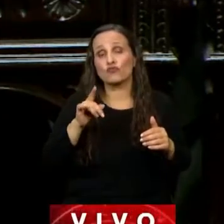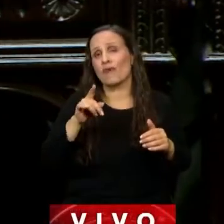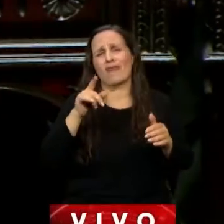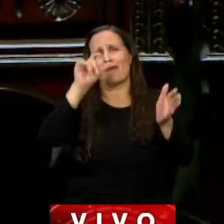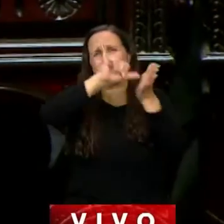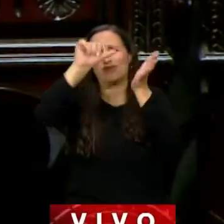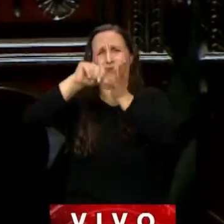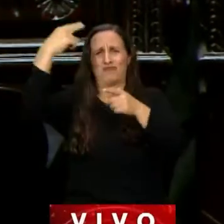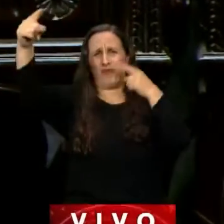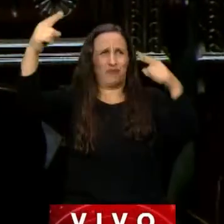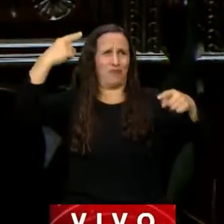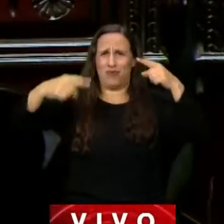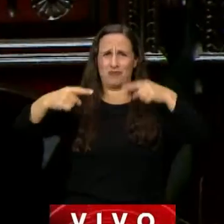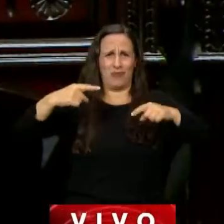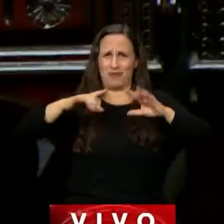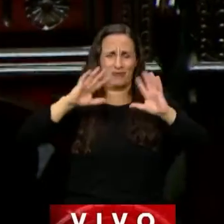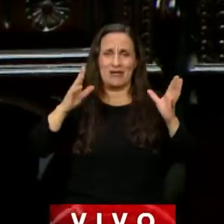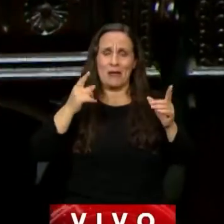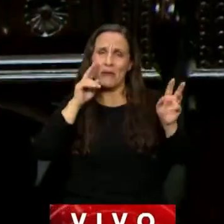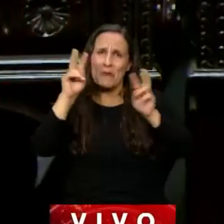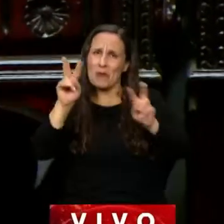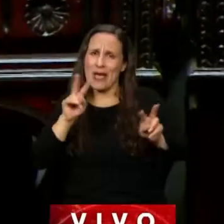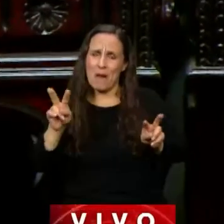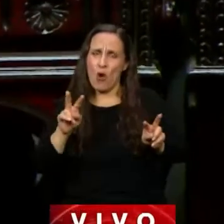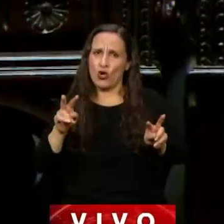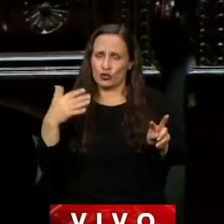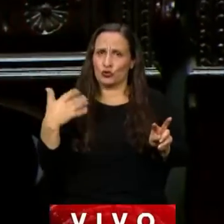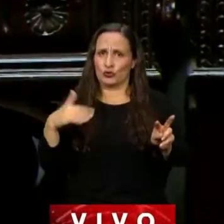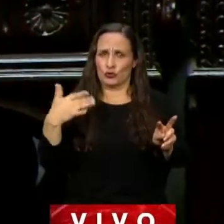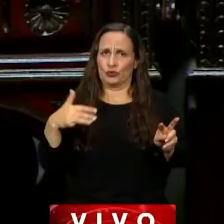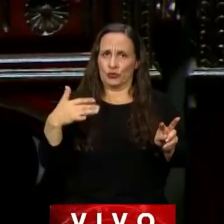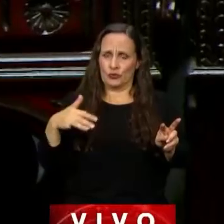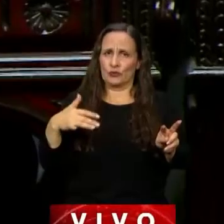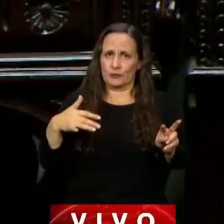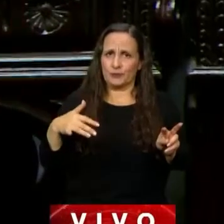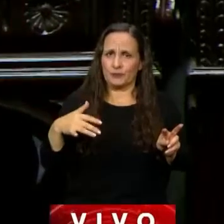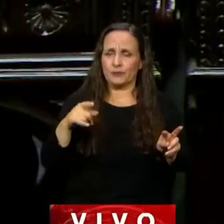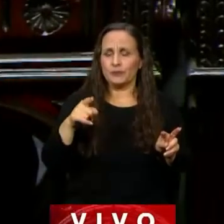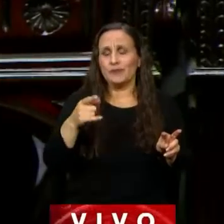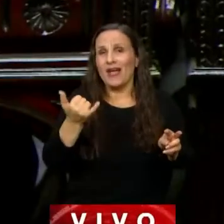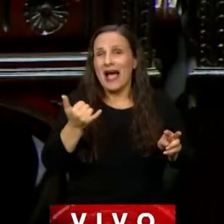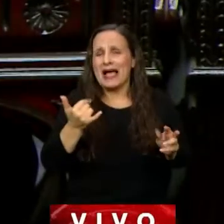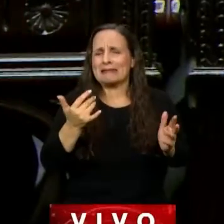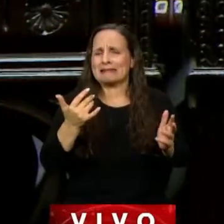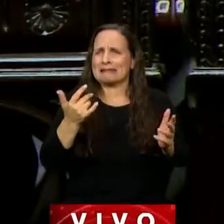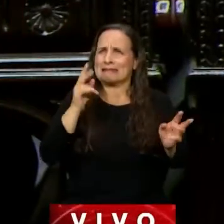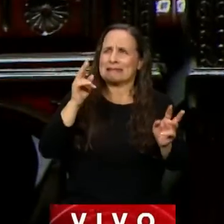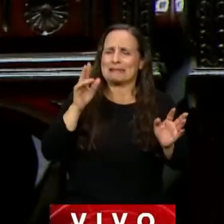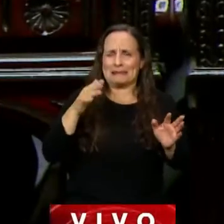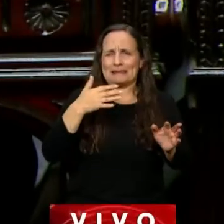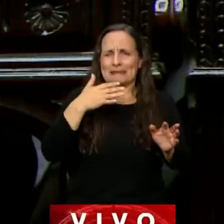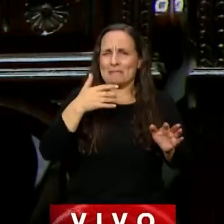multipolares una cantidad de expresiones que auguran tiempos muy